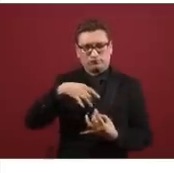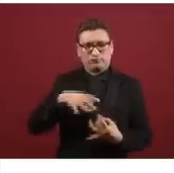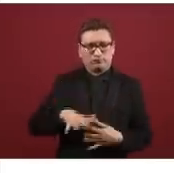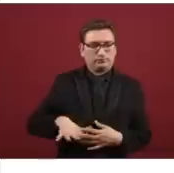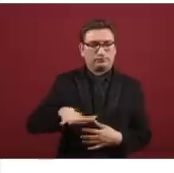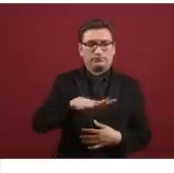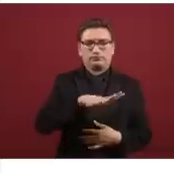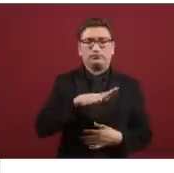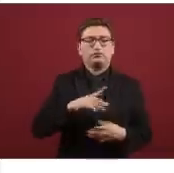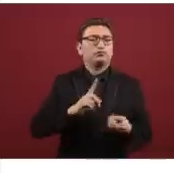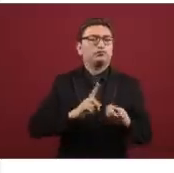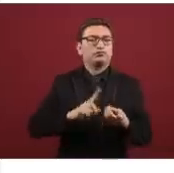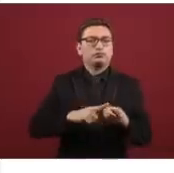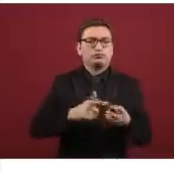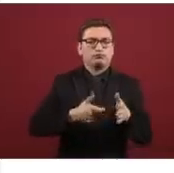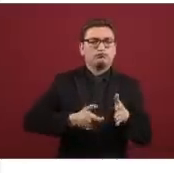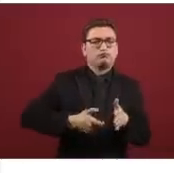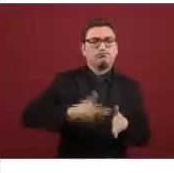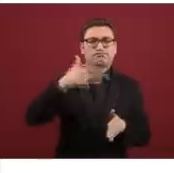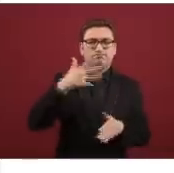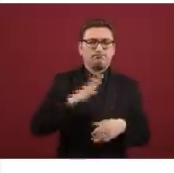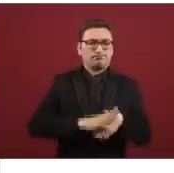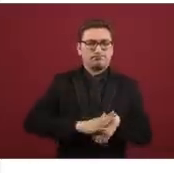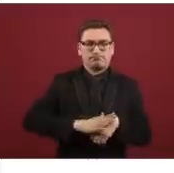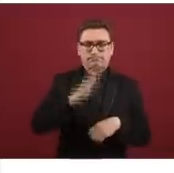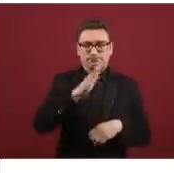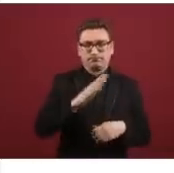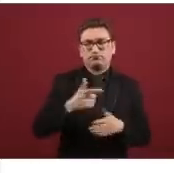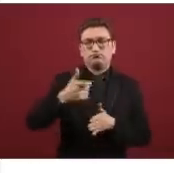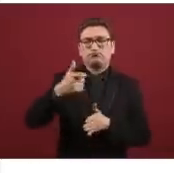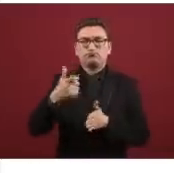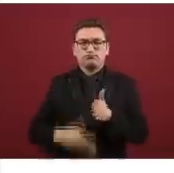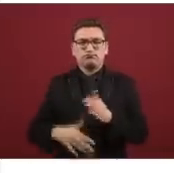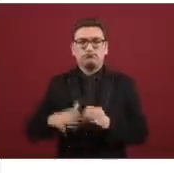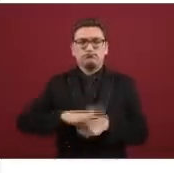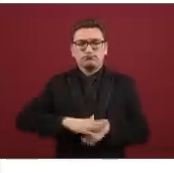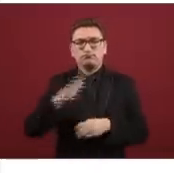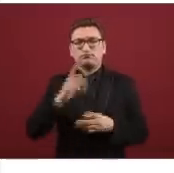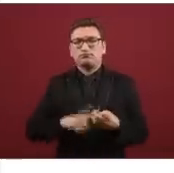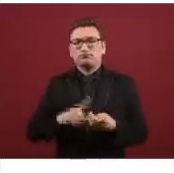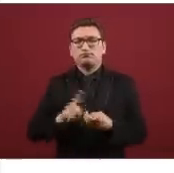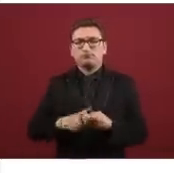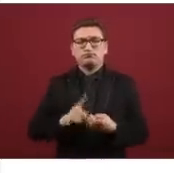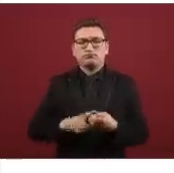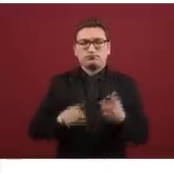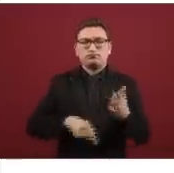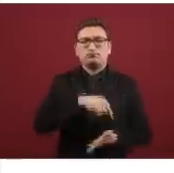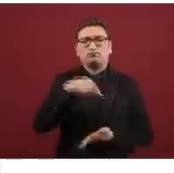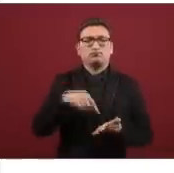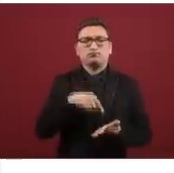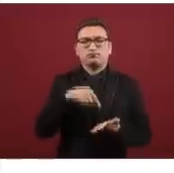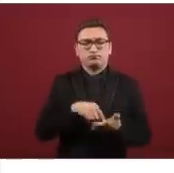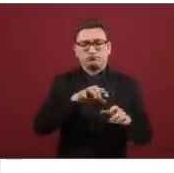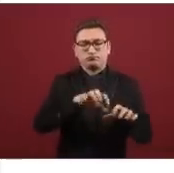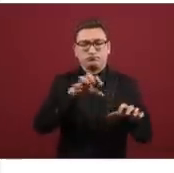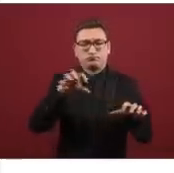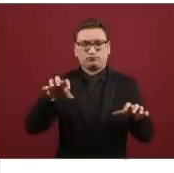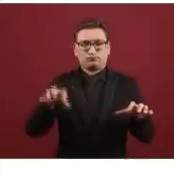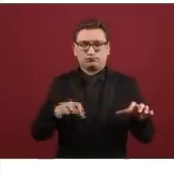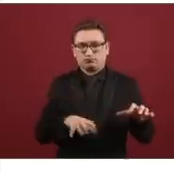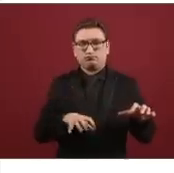más cara en ese radio, cuál es la más barata y dónde están ubicadas todas las estaciones con un